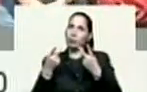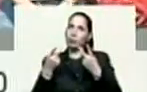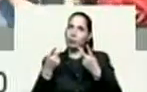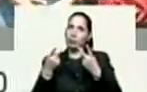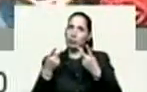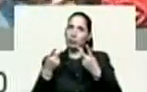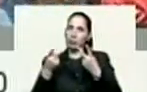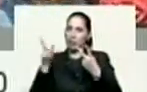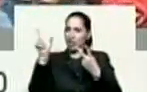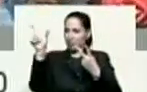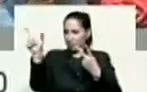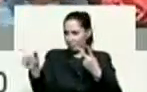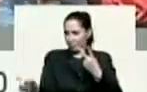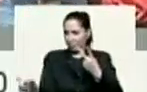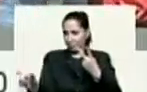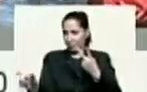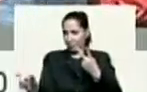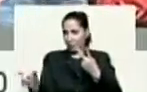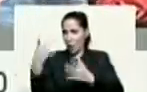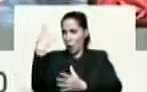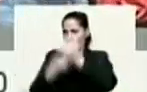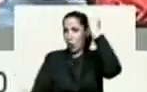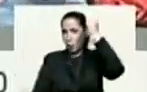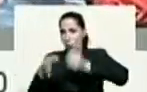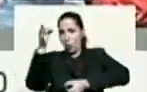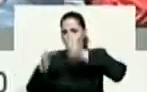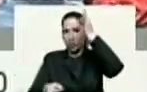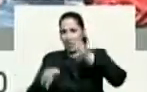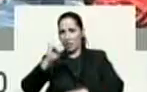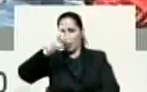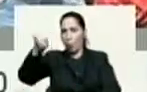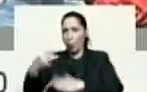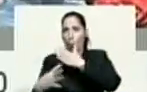el autoproclamado prófugo de la justicia,